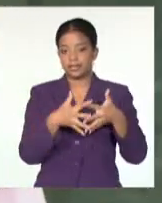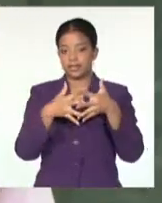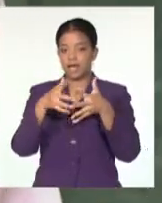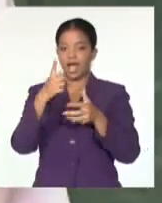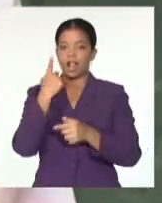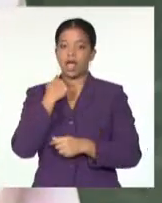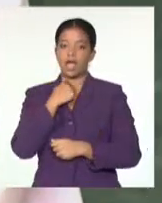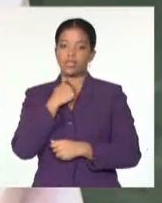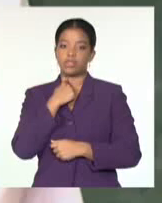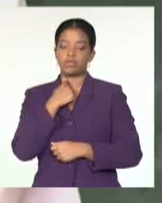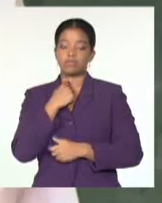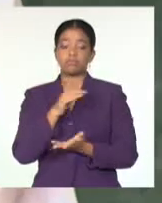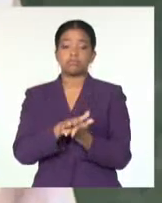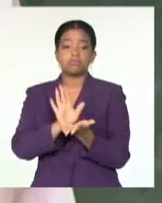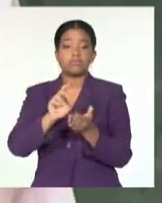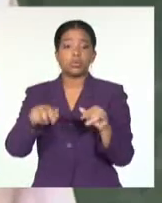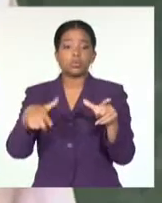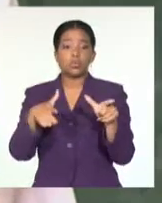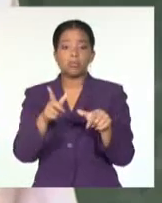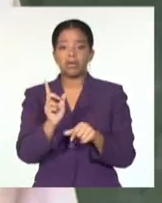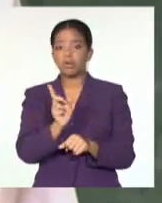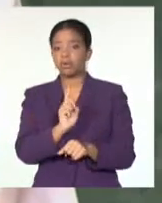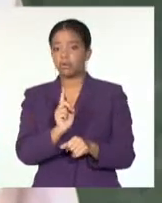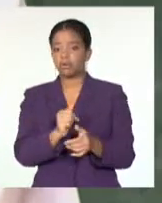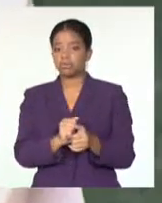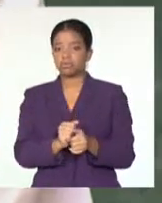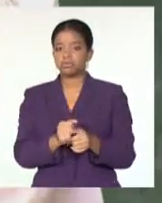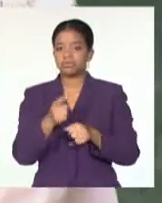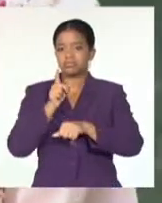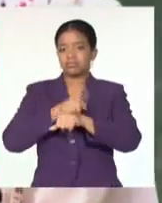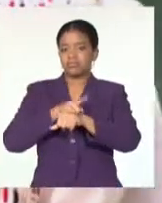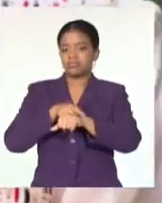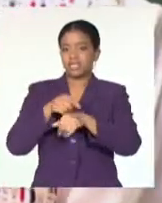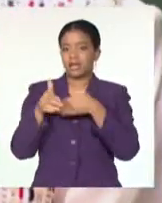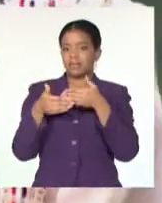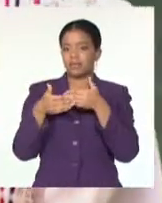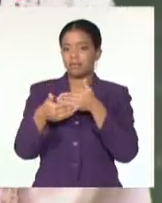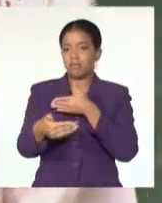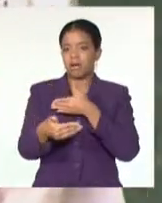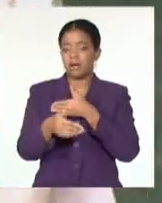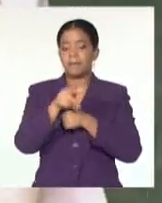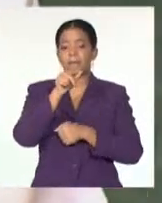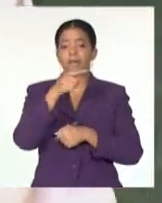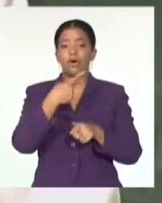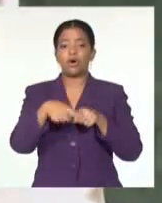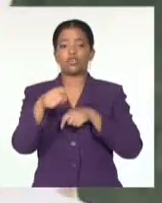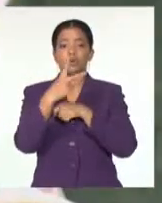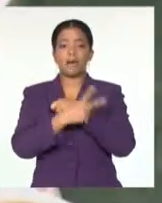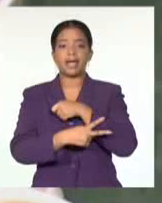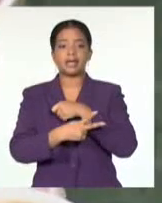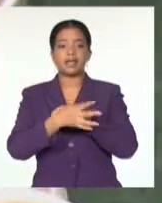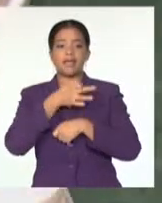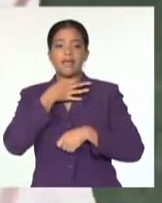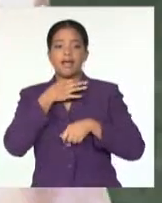promesa que no se ha cumplido. ¿Cuánto tiempo más los países en desarrollo tendrán que esperar para que este compromiso se cumpla?